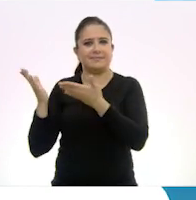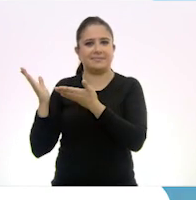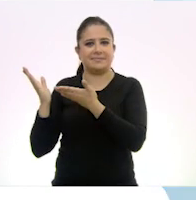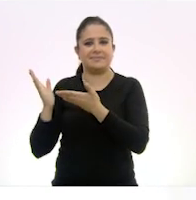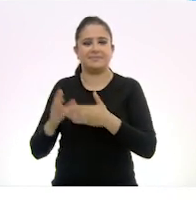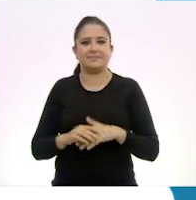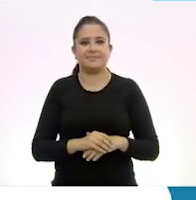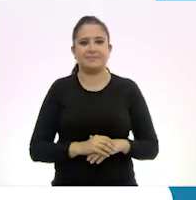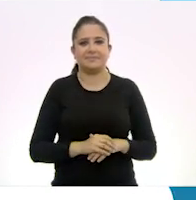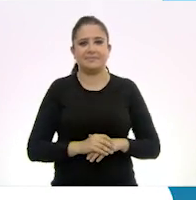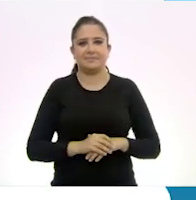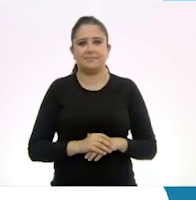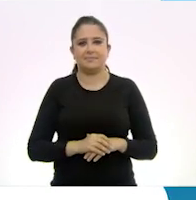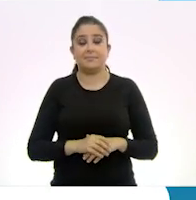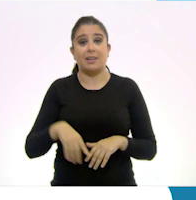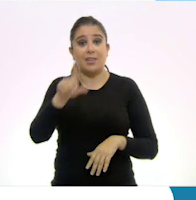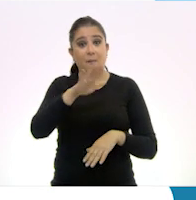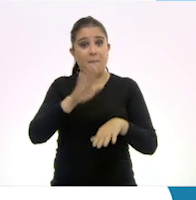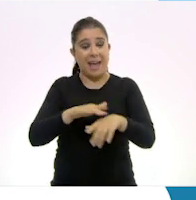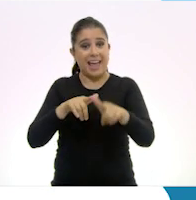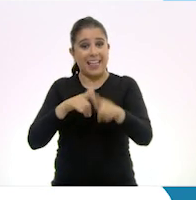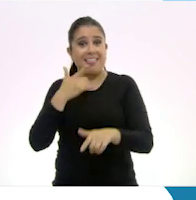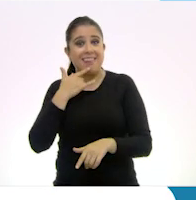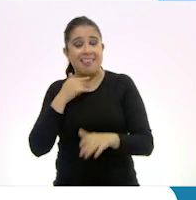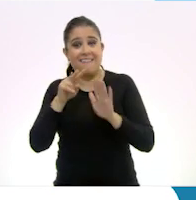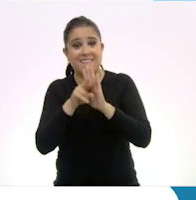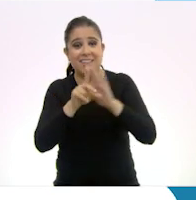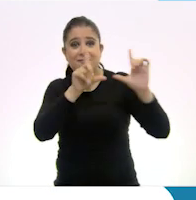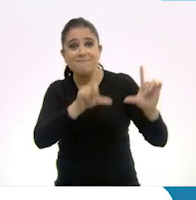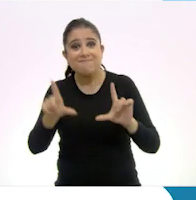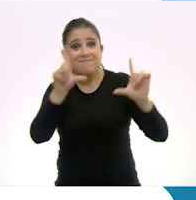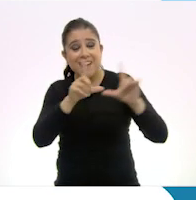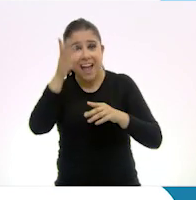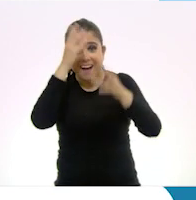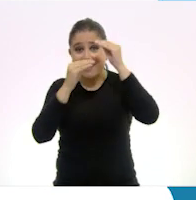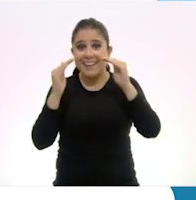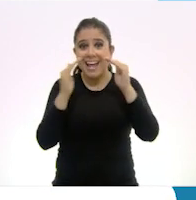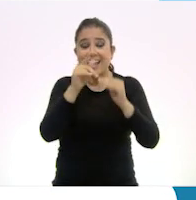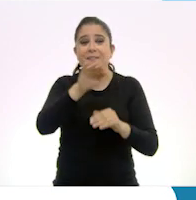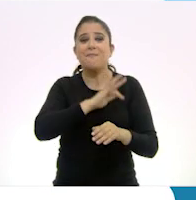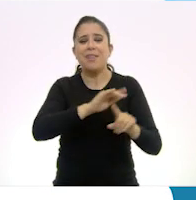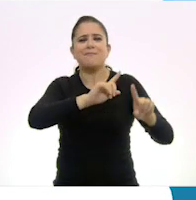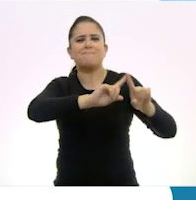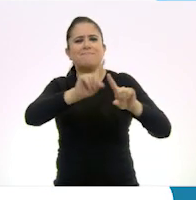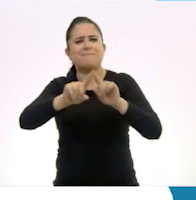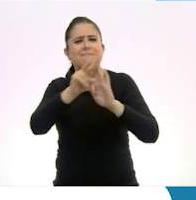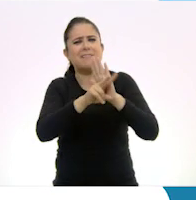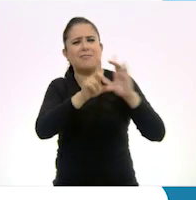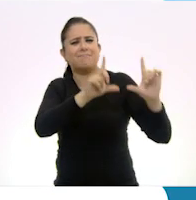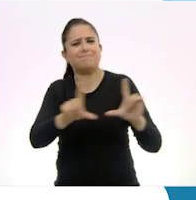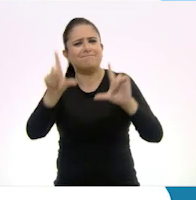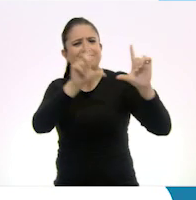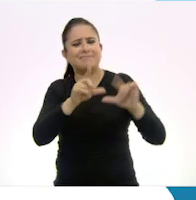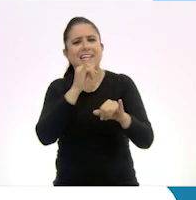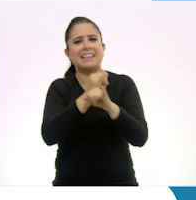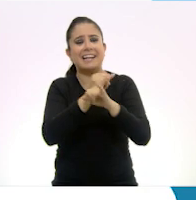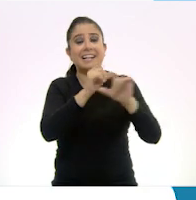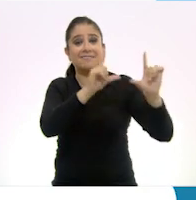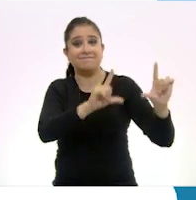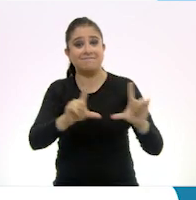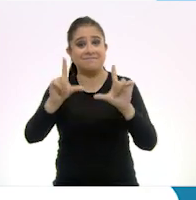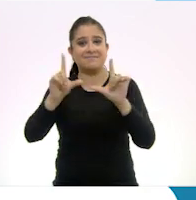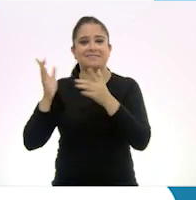conalitec.cep.gob.mx. Si quieres volver a ver los programas de Aprende en Casa, puedes encontrarlos en la siguiente liga,